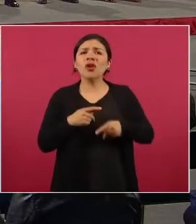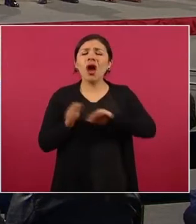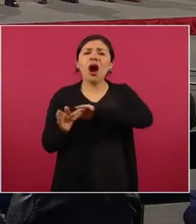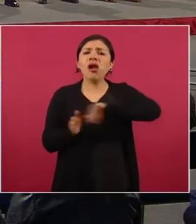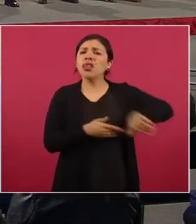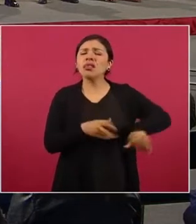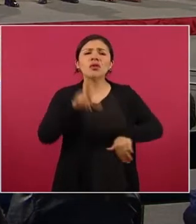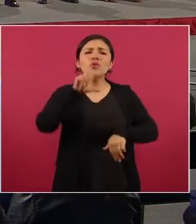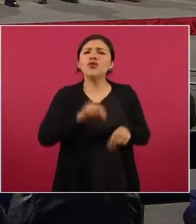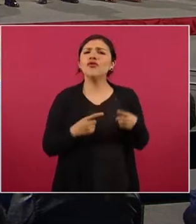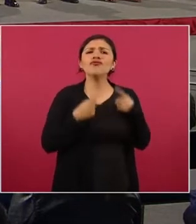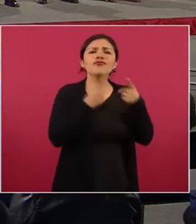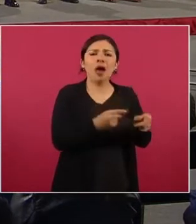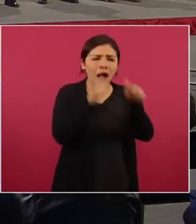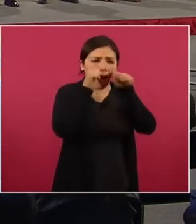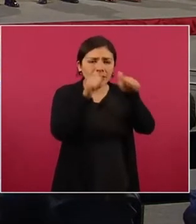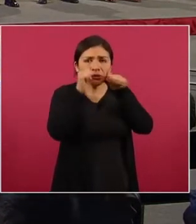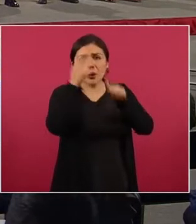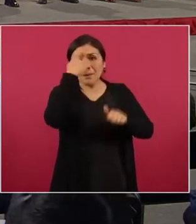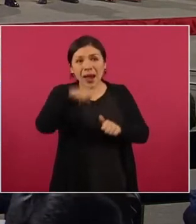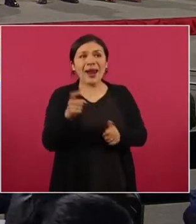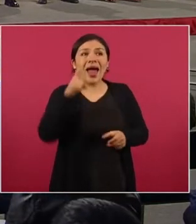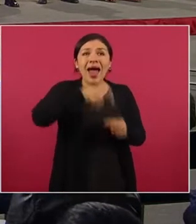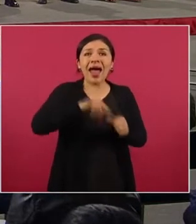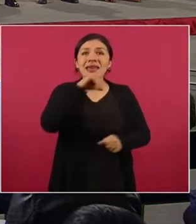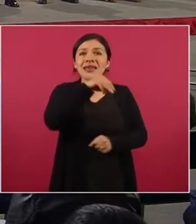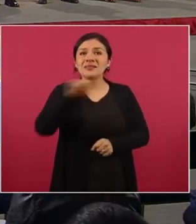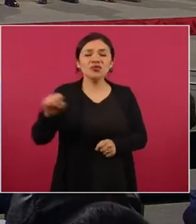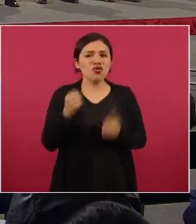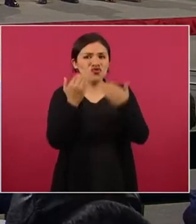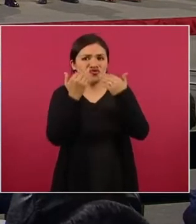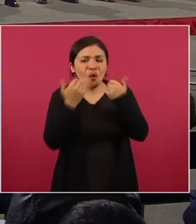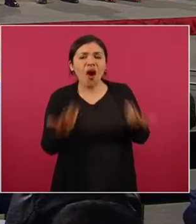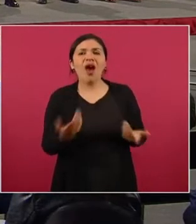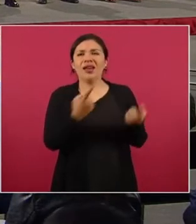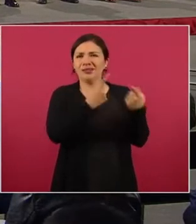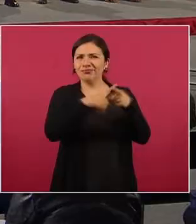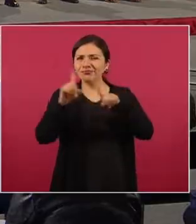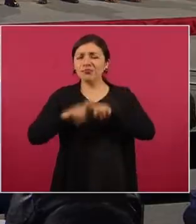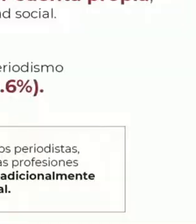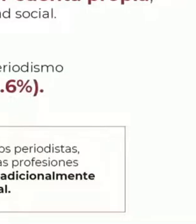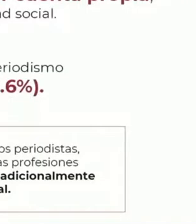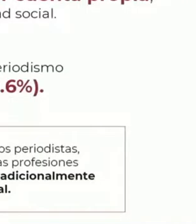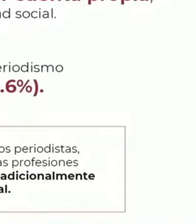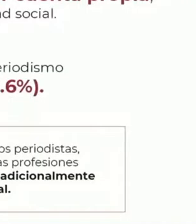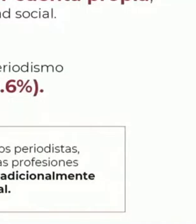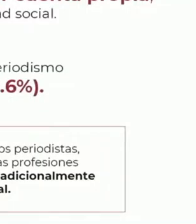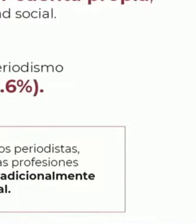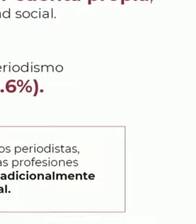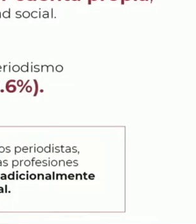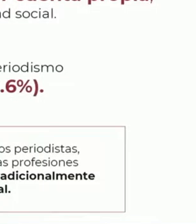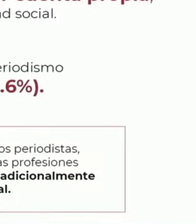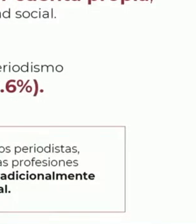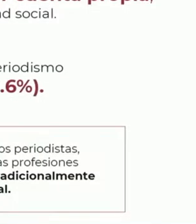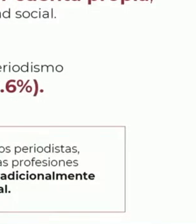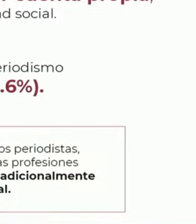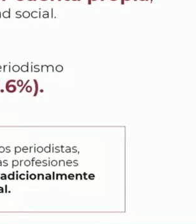de esta posibilidad de contar con seguridad social y por lo tanto de medicamentos,